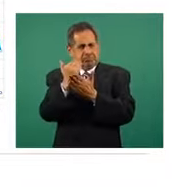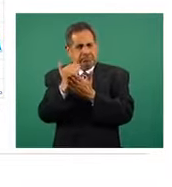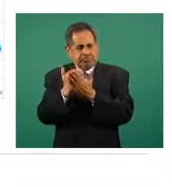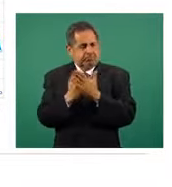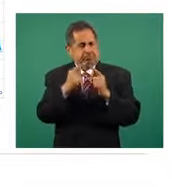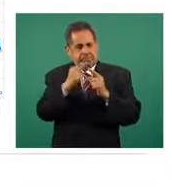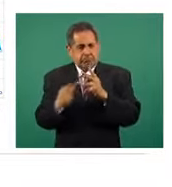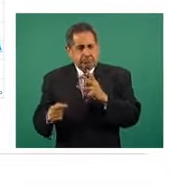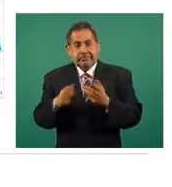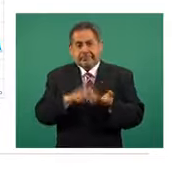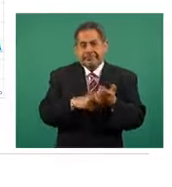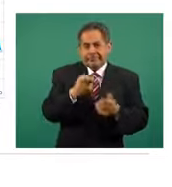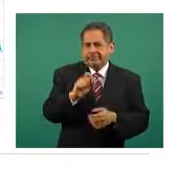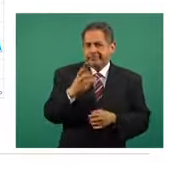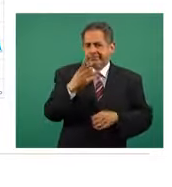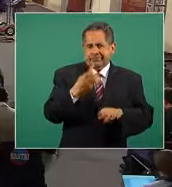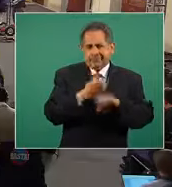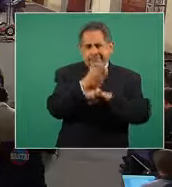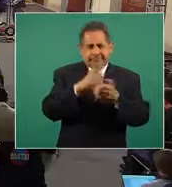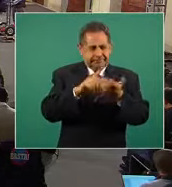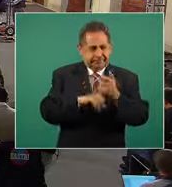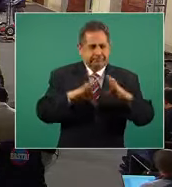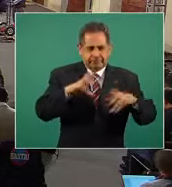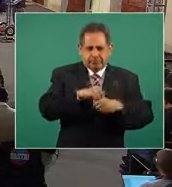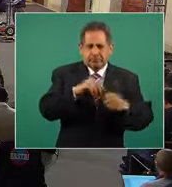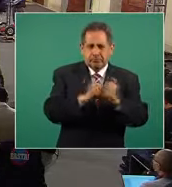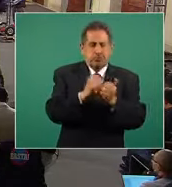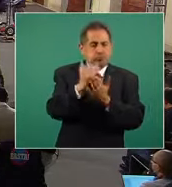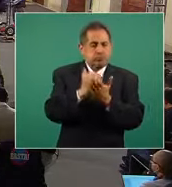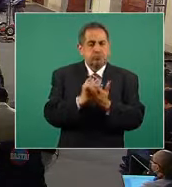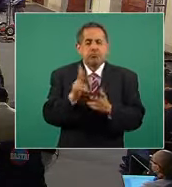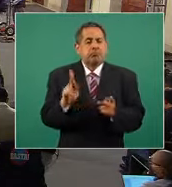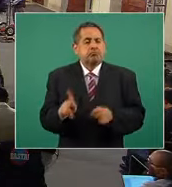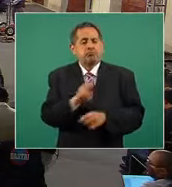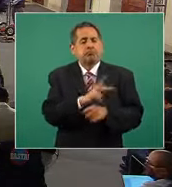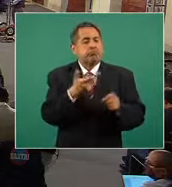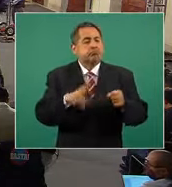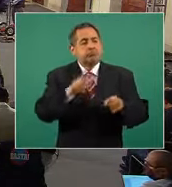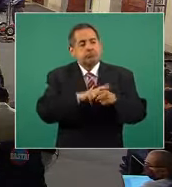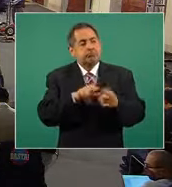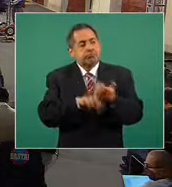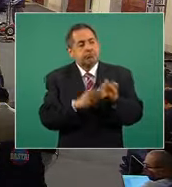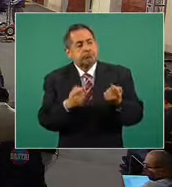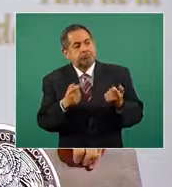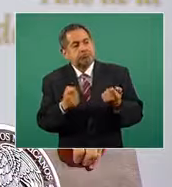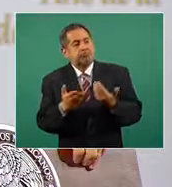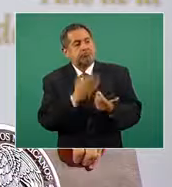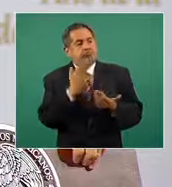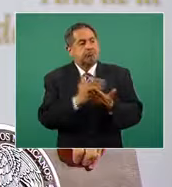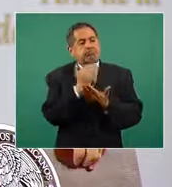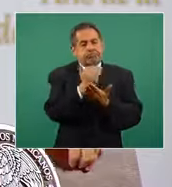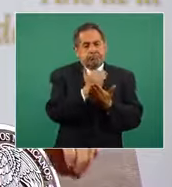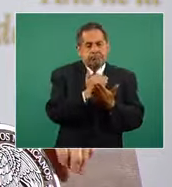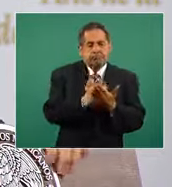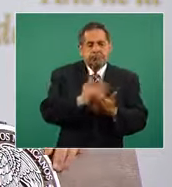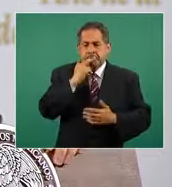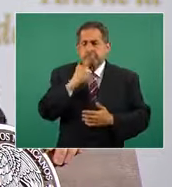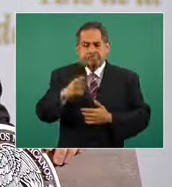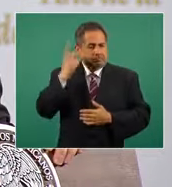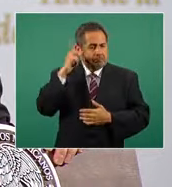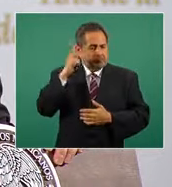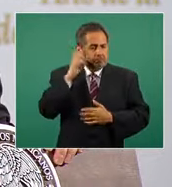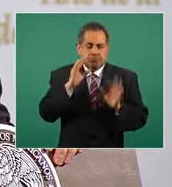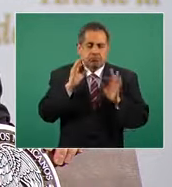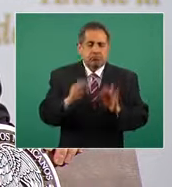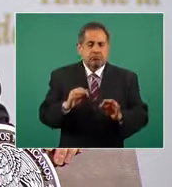de los 24 estados que está en reducción. La siguiente coincide con su ocupación hospitalaria, en la que por más de 20 días también tiene reducción